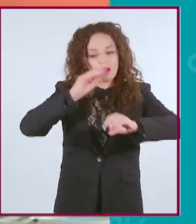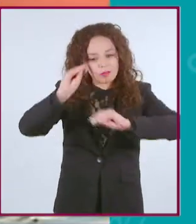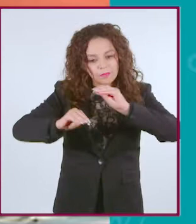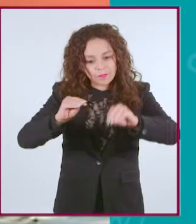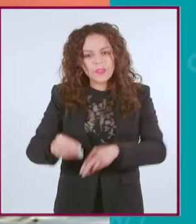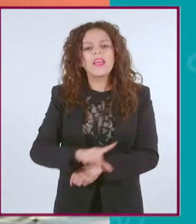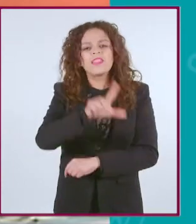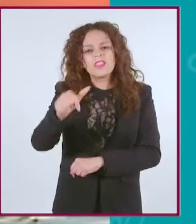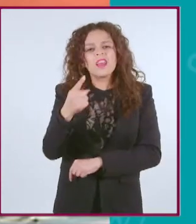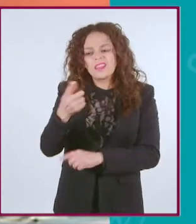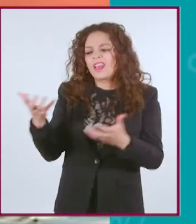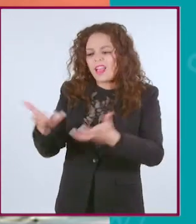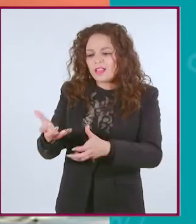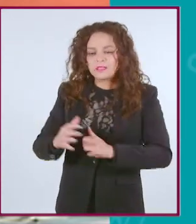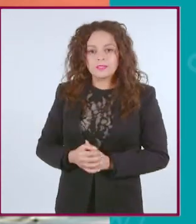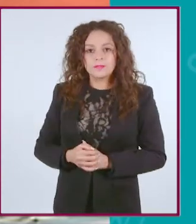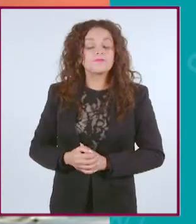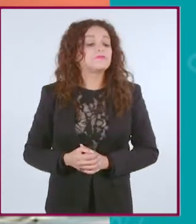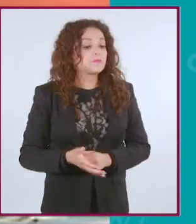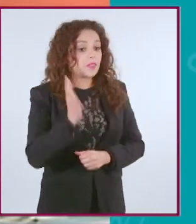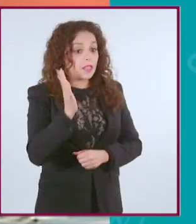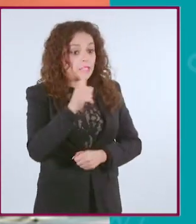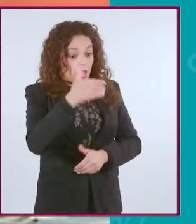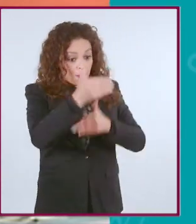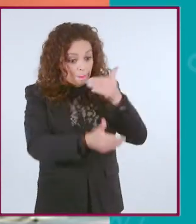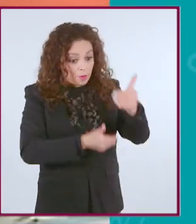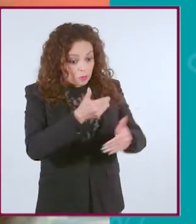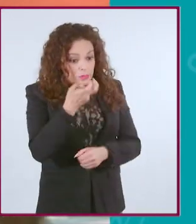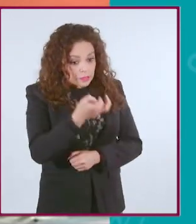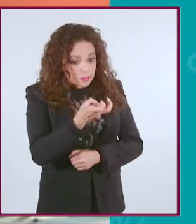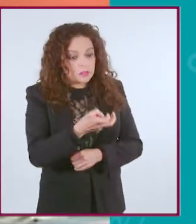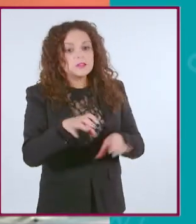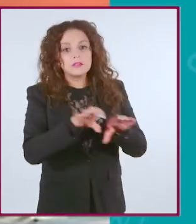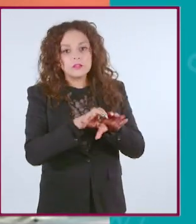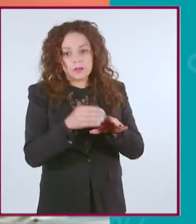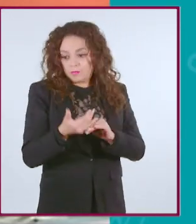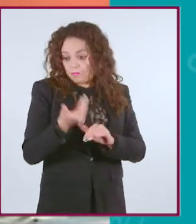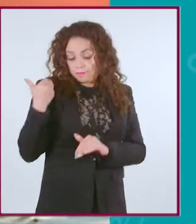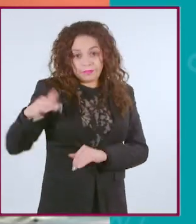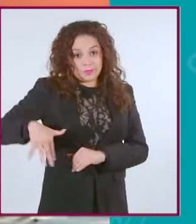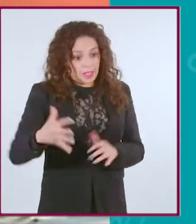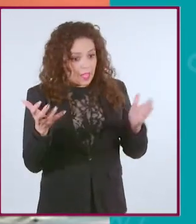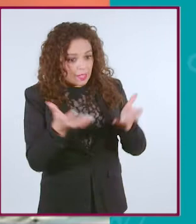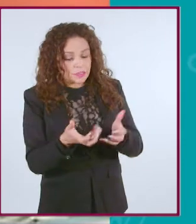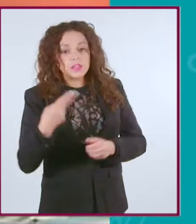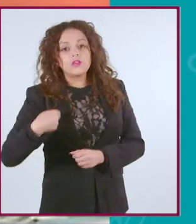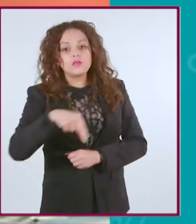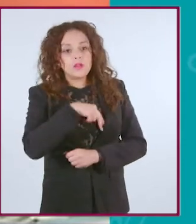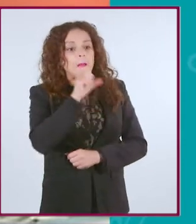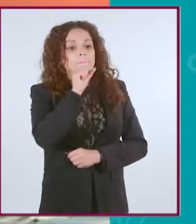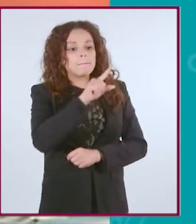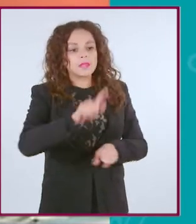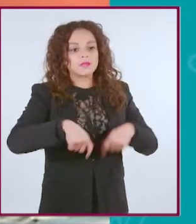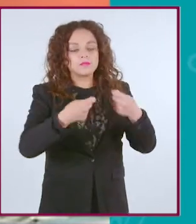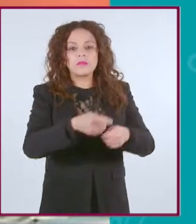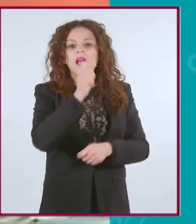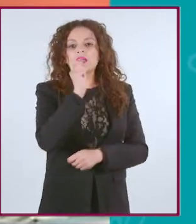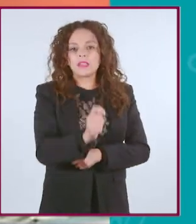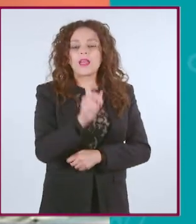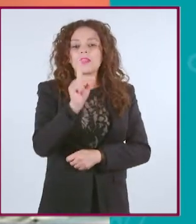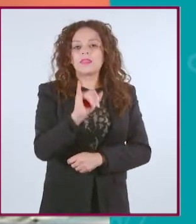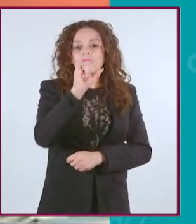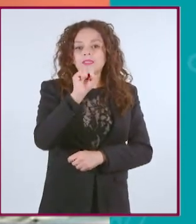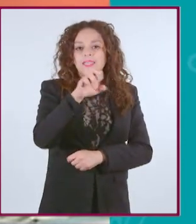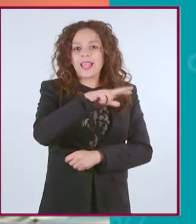Bueno, después de que la tela es reprocesada y todo lo que es el proceso que se lleva a cabo anteriormente, aquí nosotros también damos el inicio, que es parte del